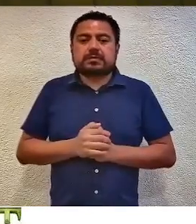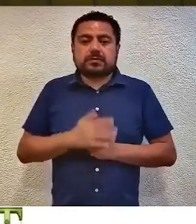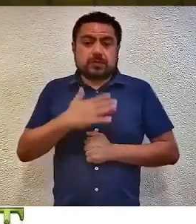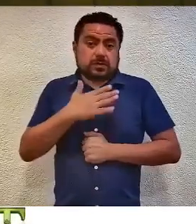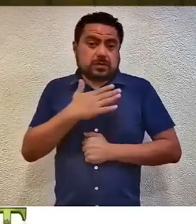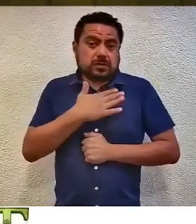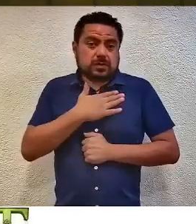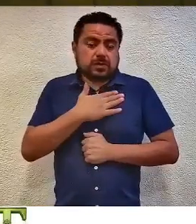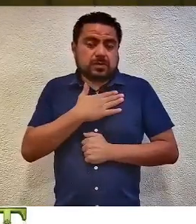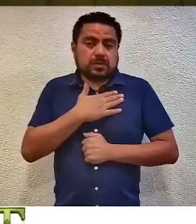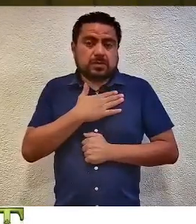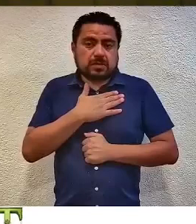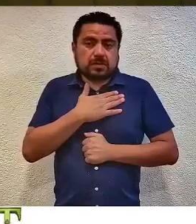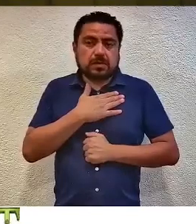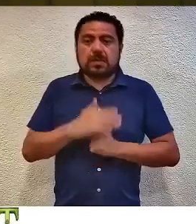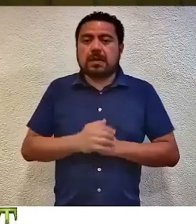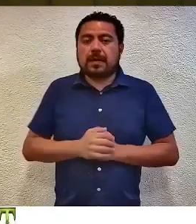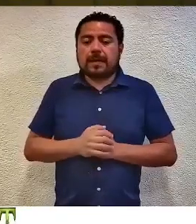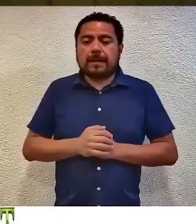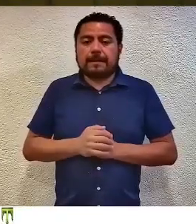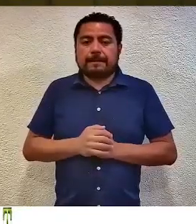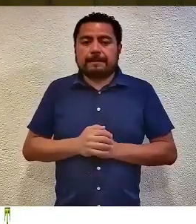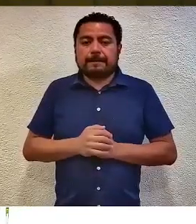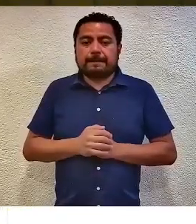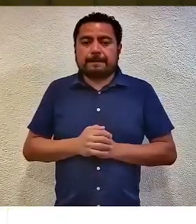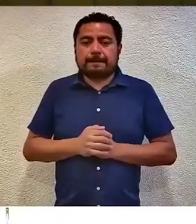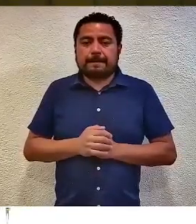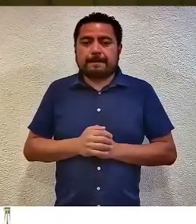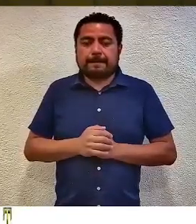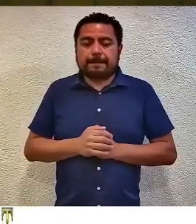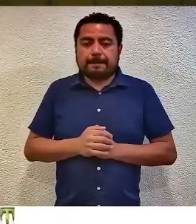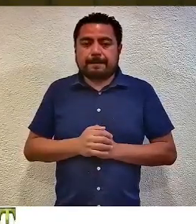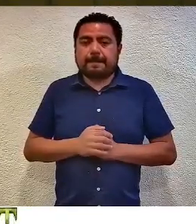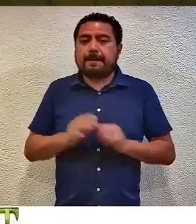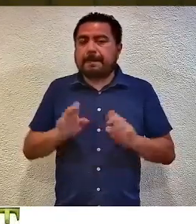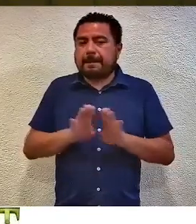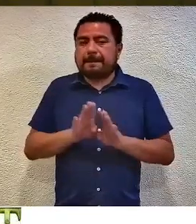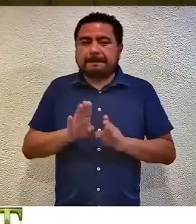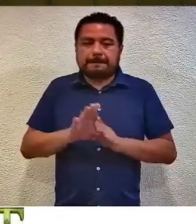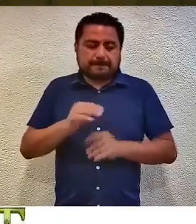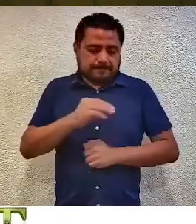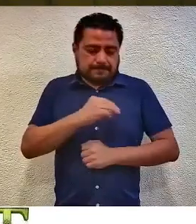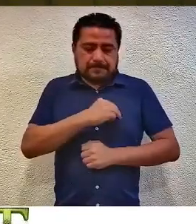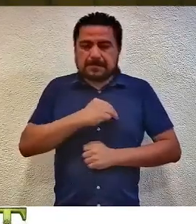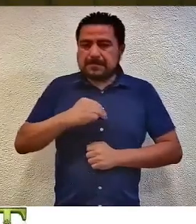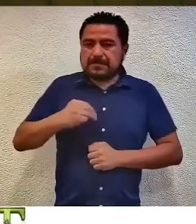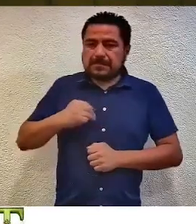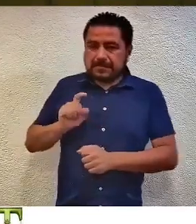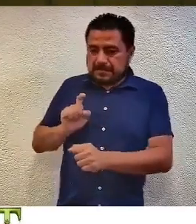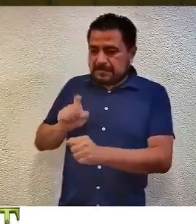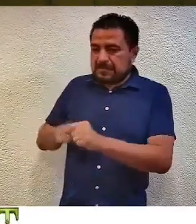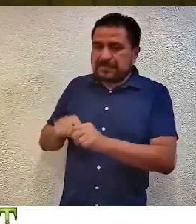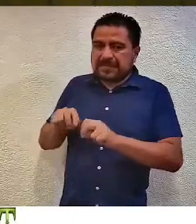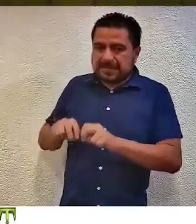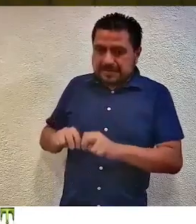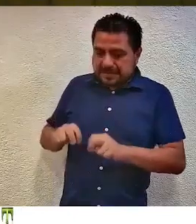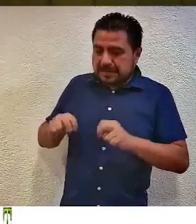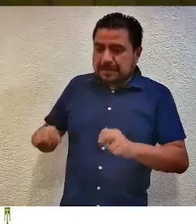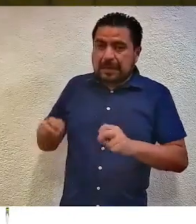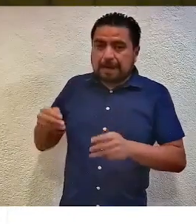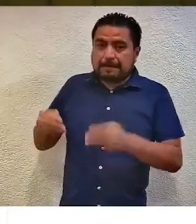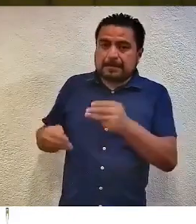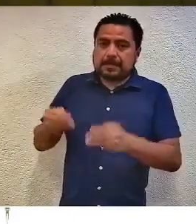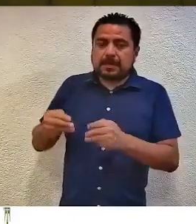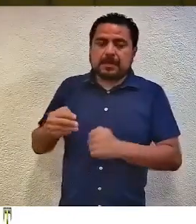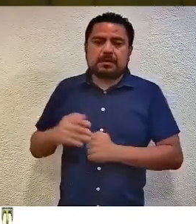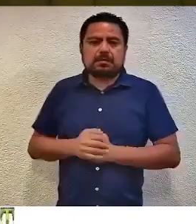Yo, por lo que respecta y como miembro de este colegio, en